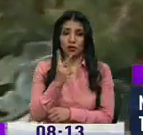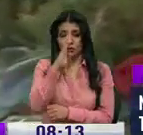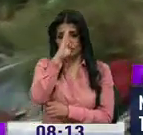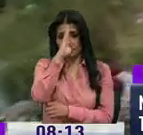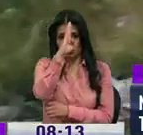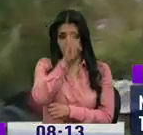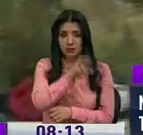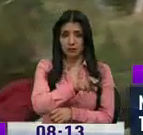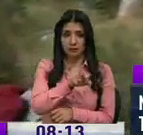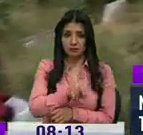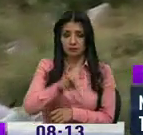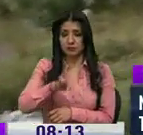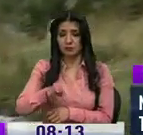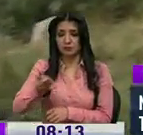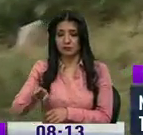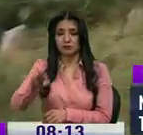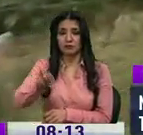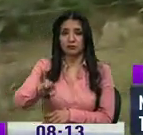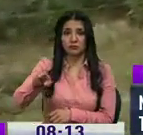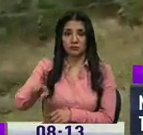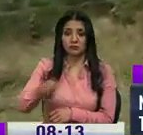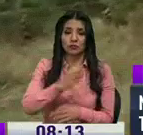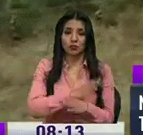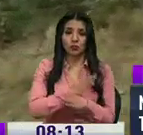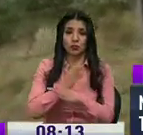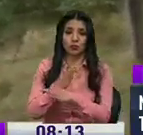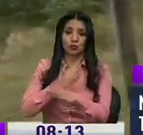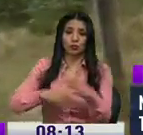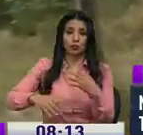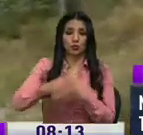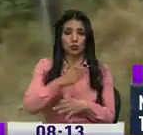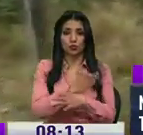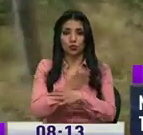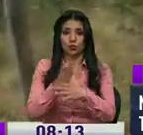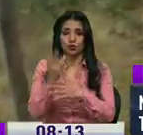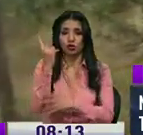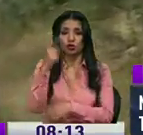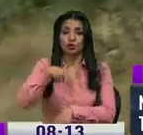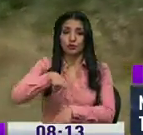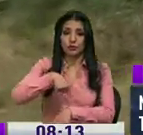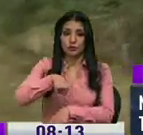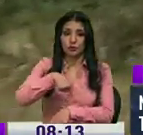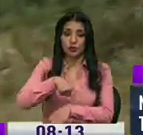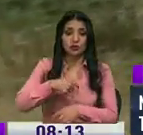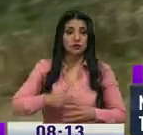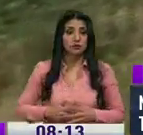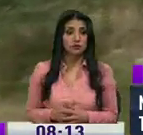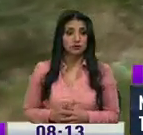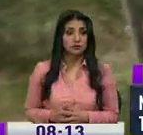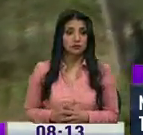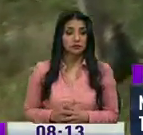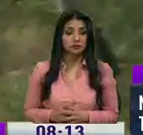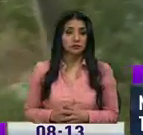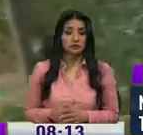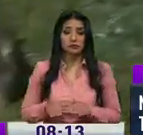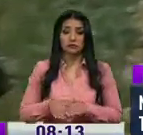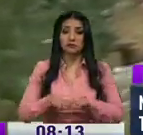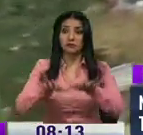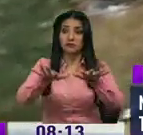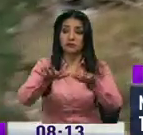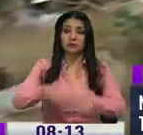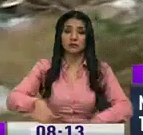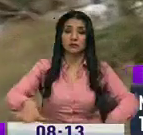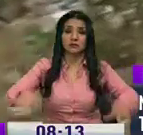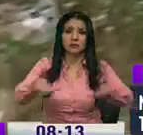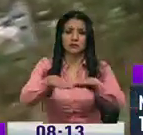2 policías y estos en turnos rotativos de 12 horas, para lo cual nosotros tenemos que cubrir todo el